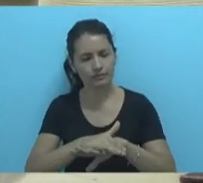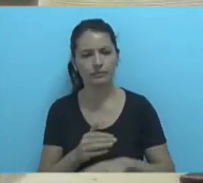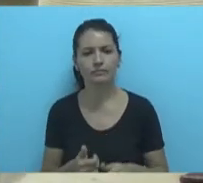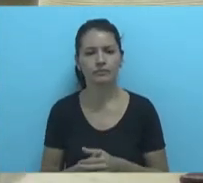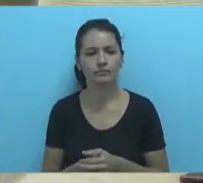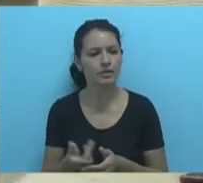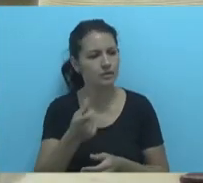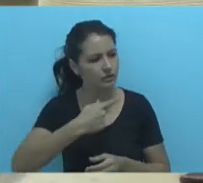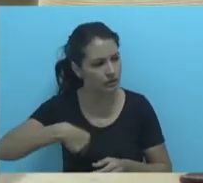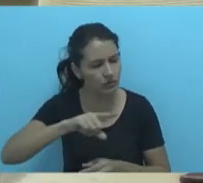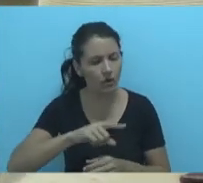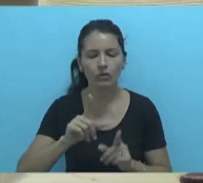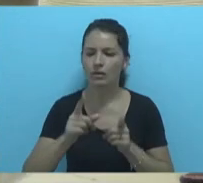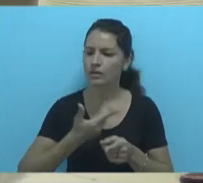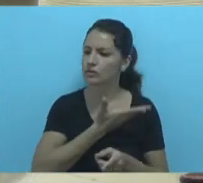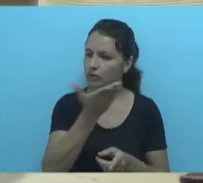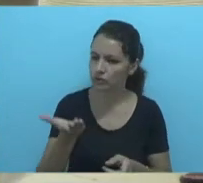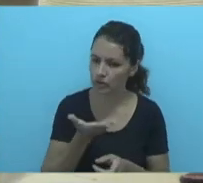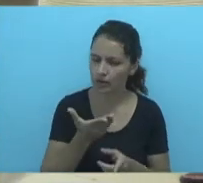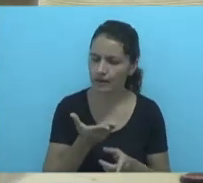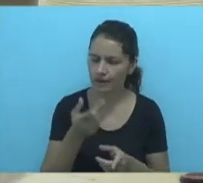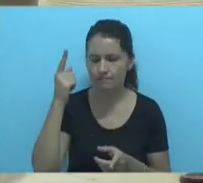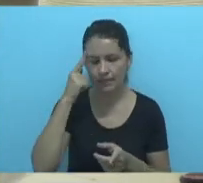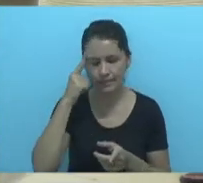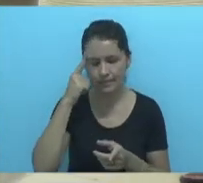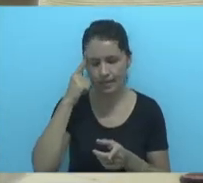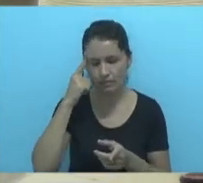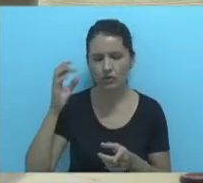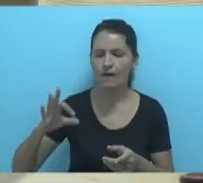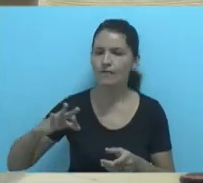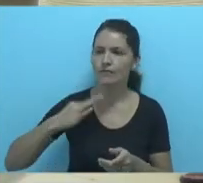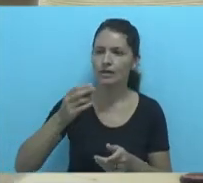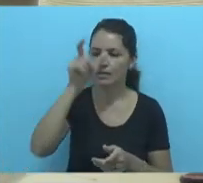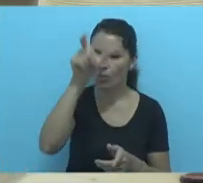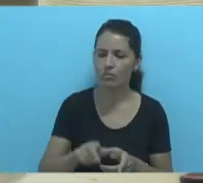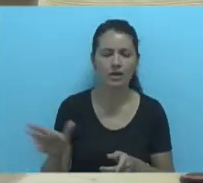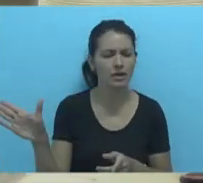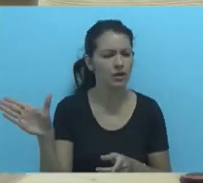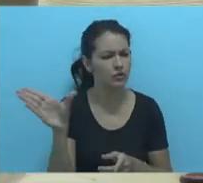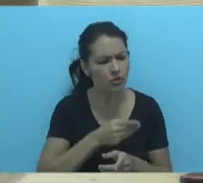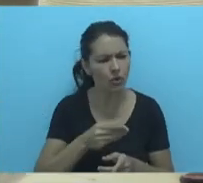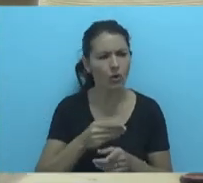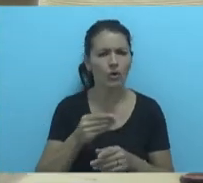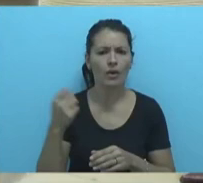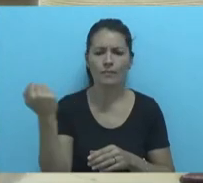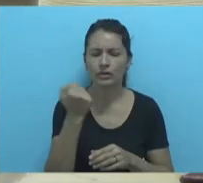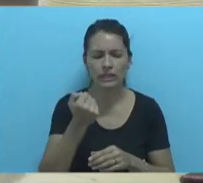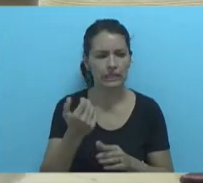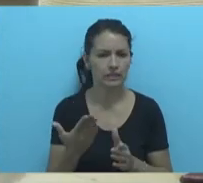todos como sociedad tomemos conciencia del valor que tiene la vida humana, toda vida humana. Hace un rato hablábamos de Ucrania y de la